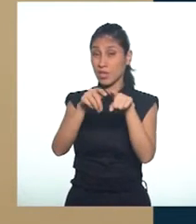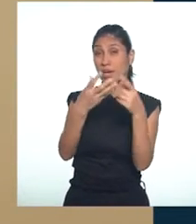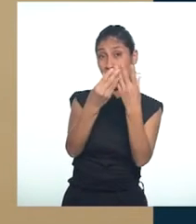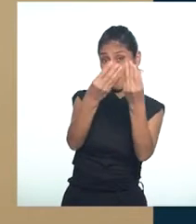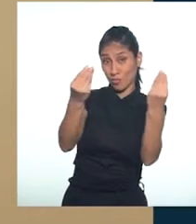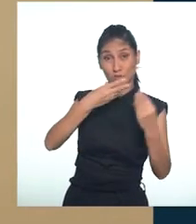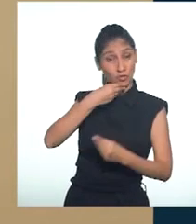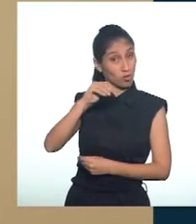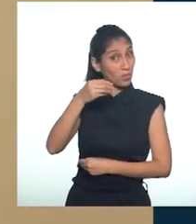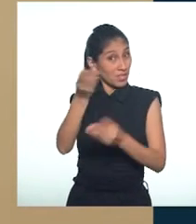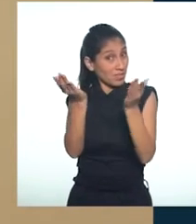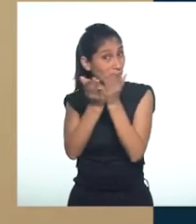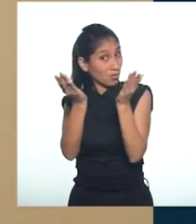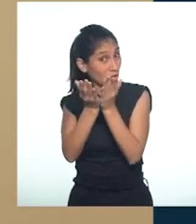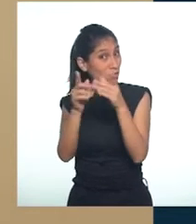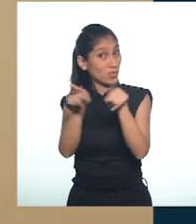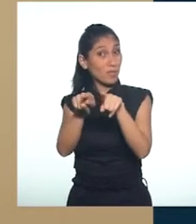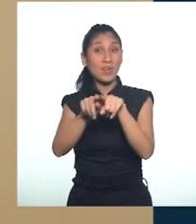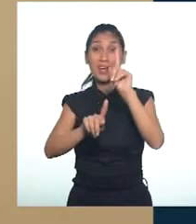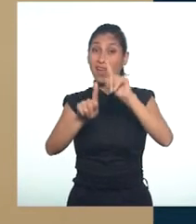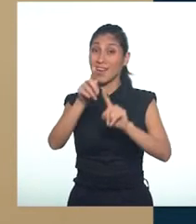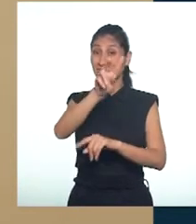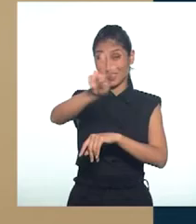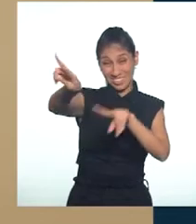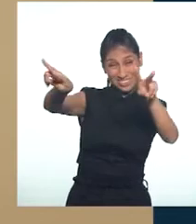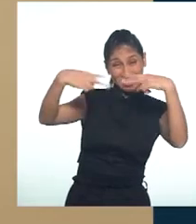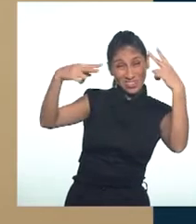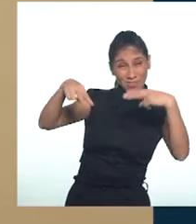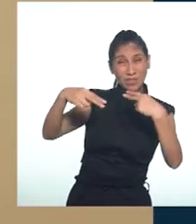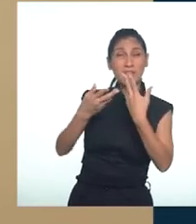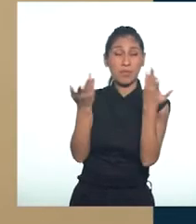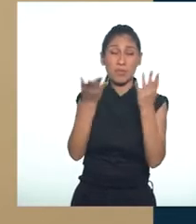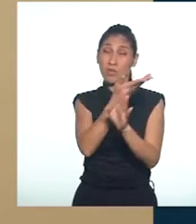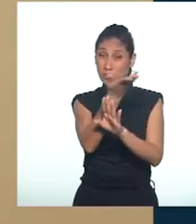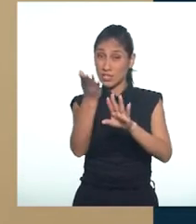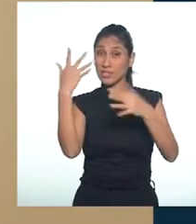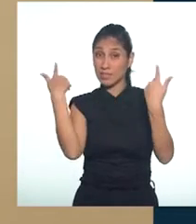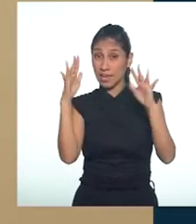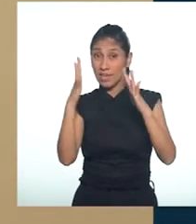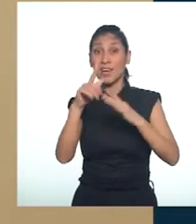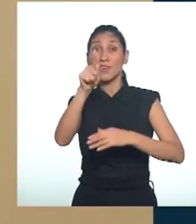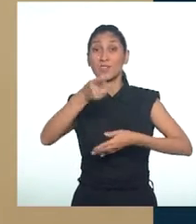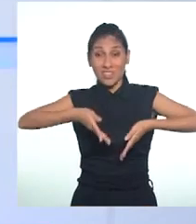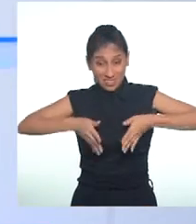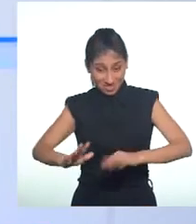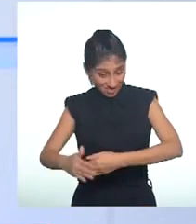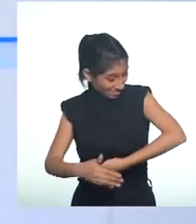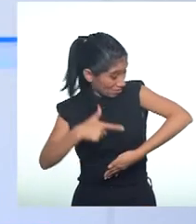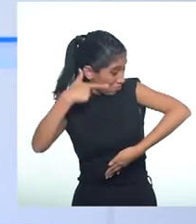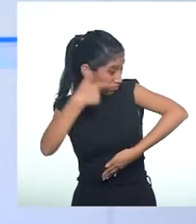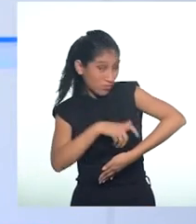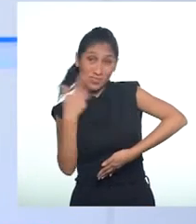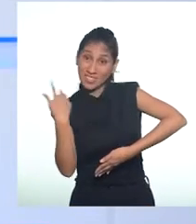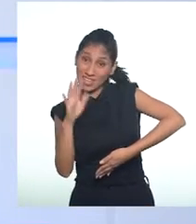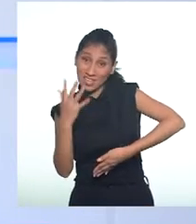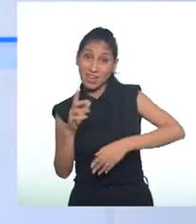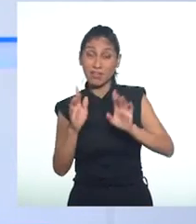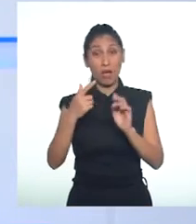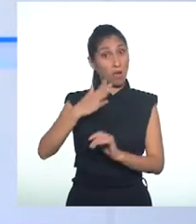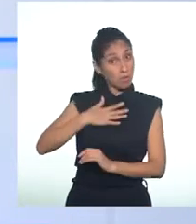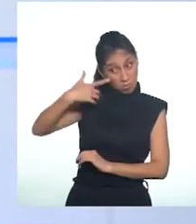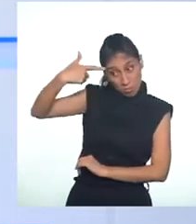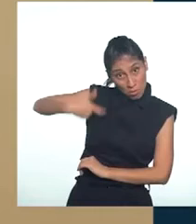muchos de su generación y a quienes nos ven desde sus casas, ya los hayan vacunado al nacer. ¿Me han vacunado y